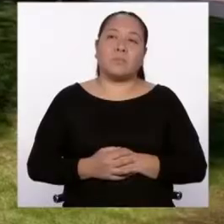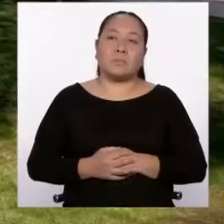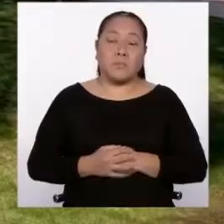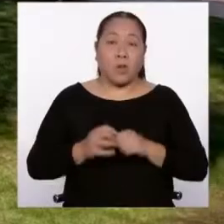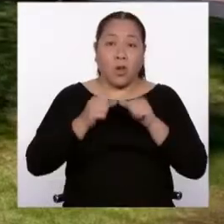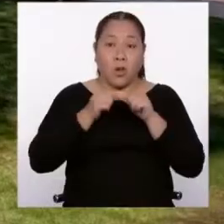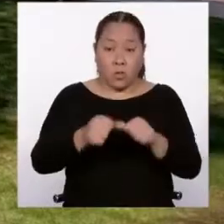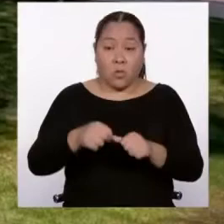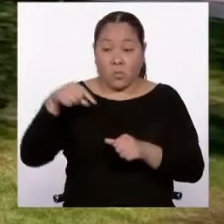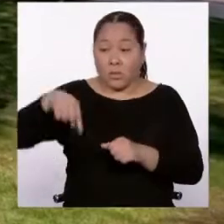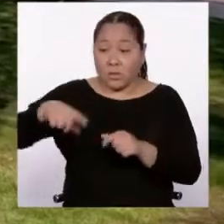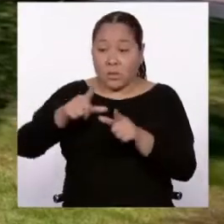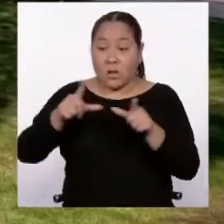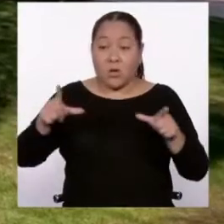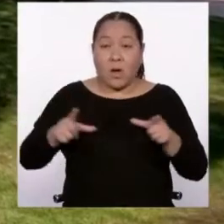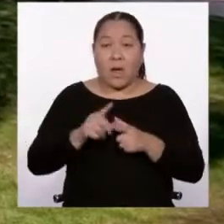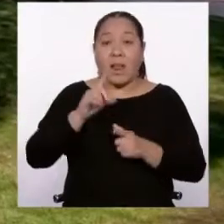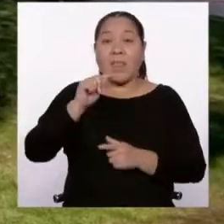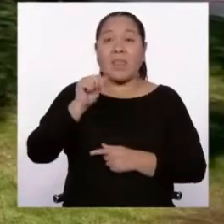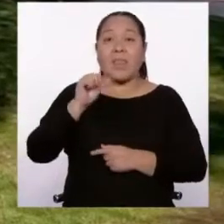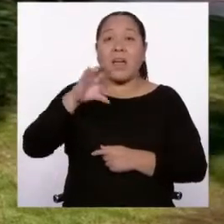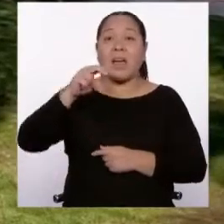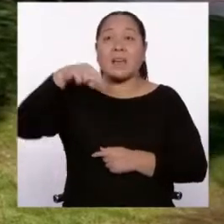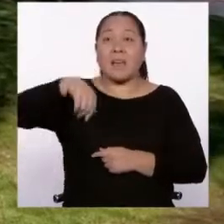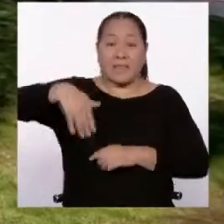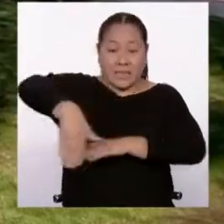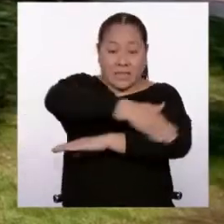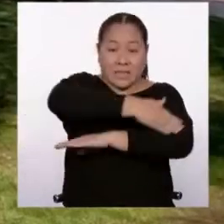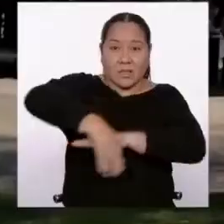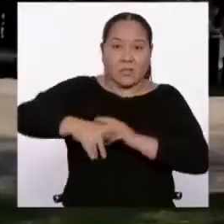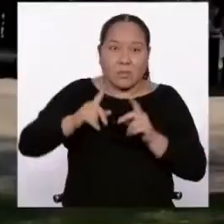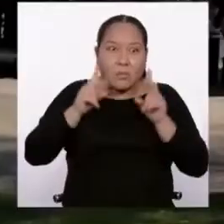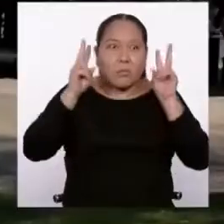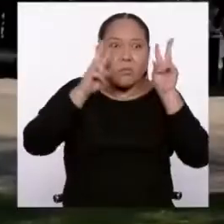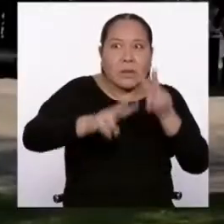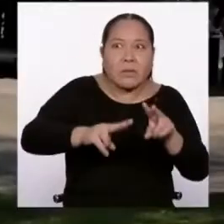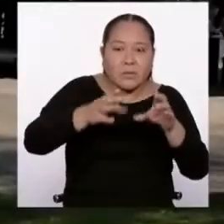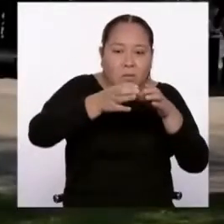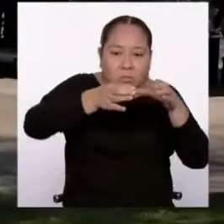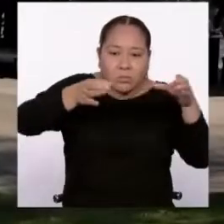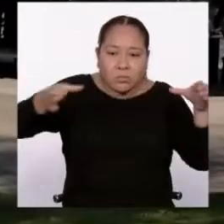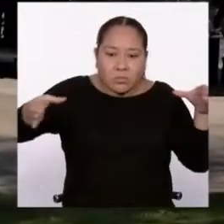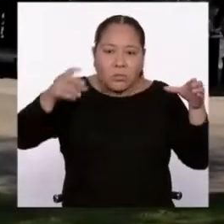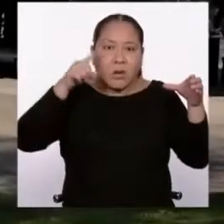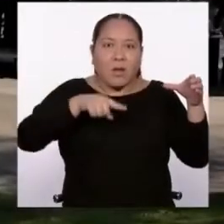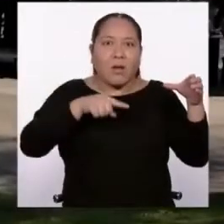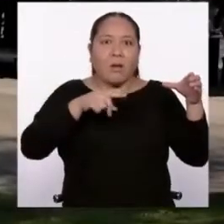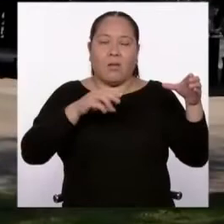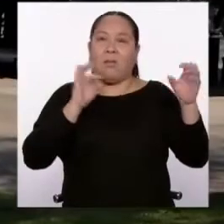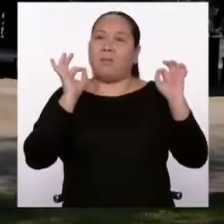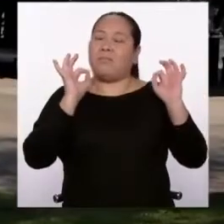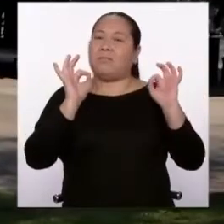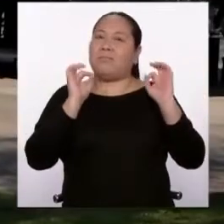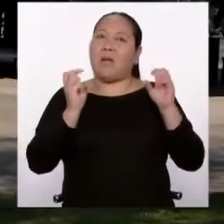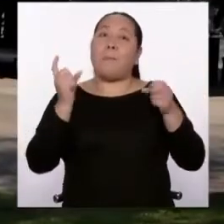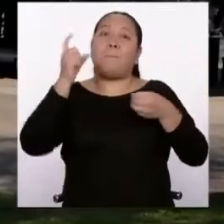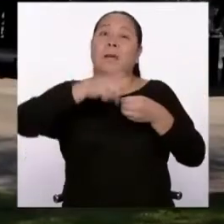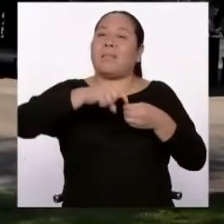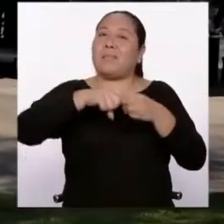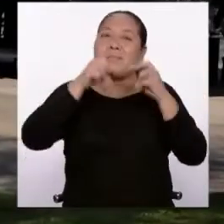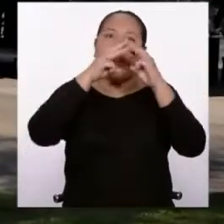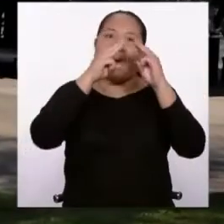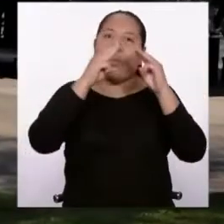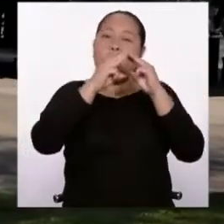Seguimos en Tacna y en plena avenida Leguía nos hemos encontrado con este ferrocarril que es una verdadera pieza de museo. Este